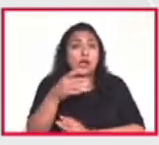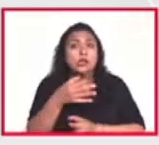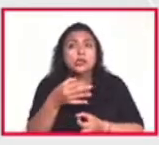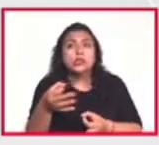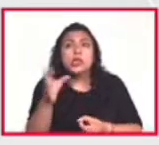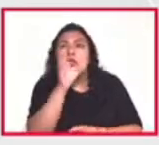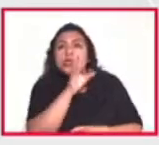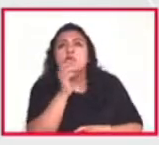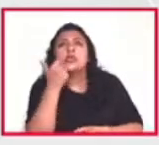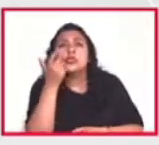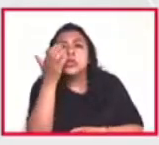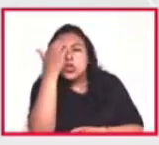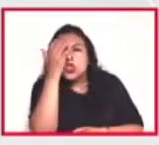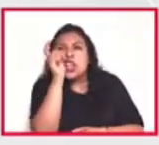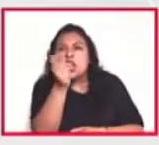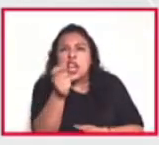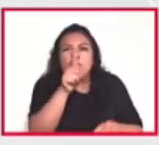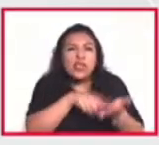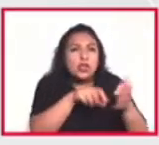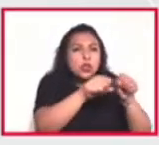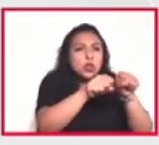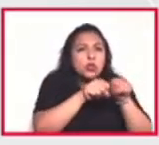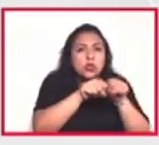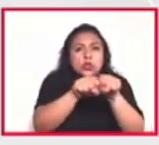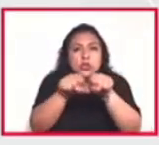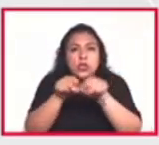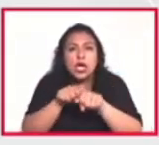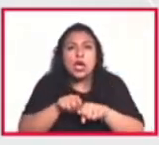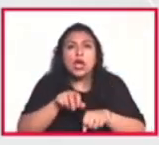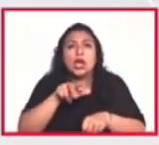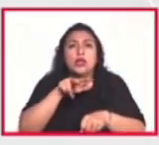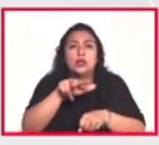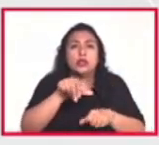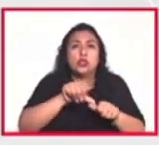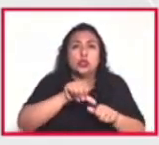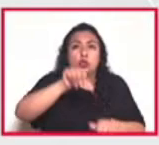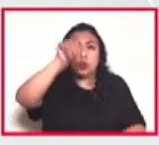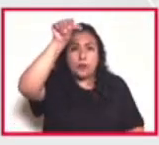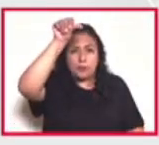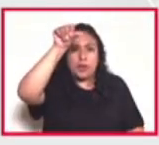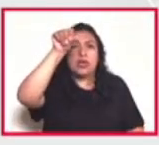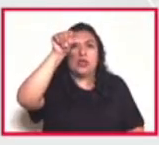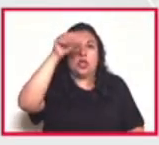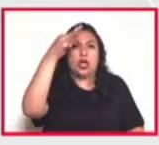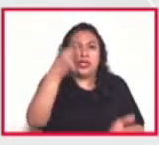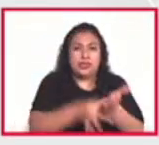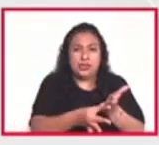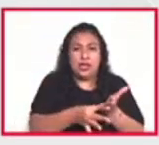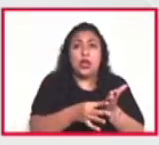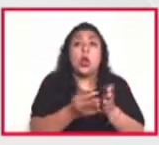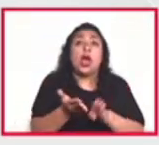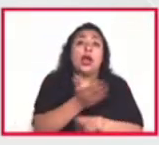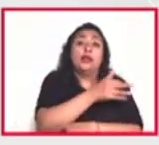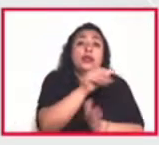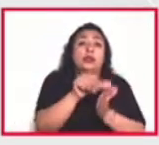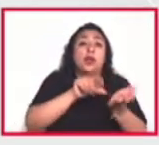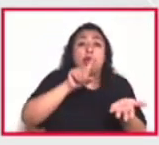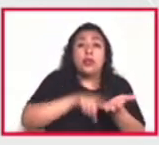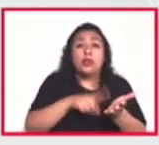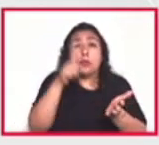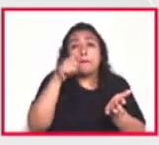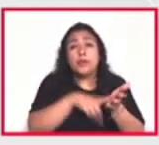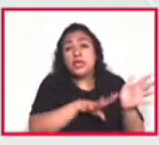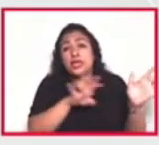ansiosos de conocer las míticas salas de 18 metros de altura de acero y hormigón que meses atrás acogían a